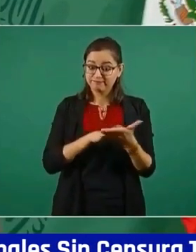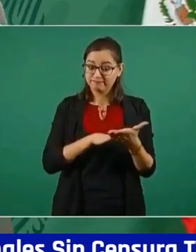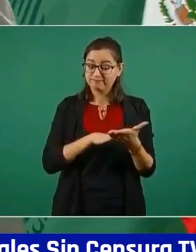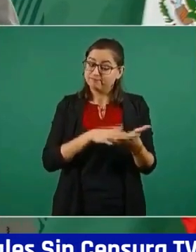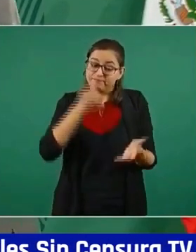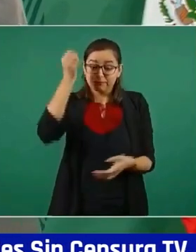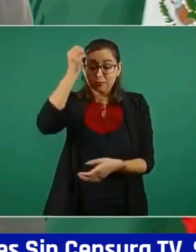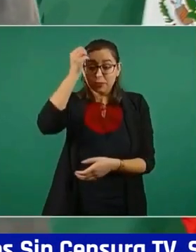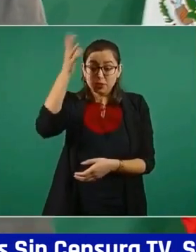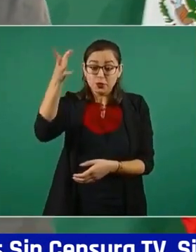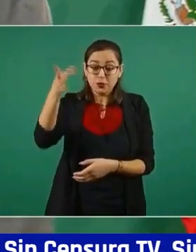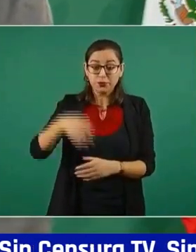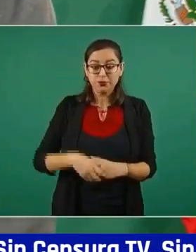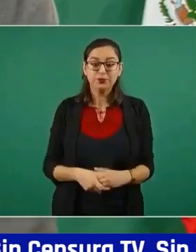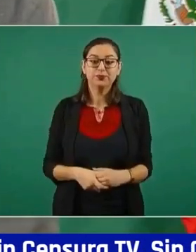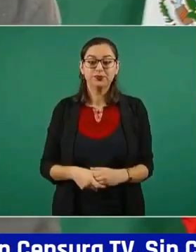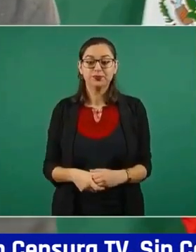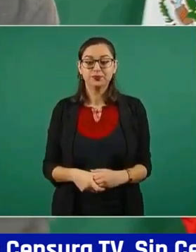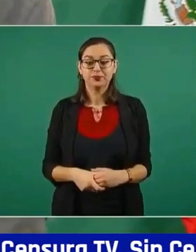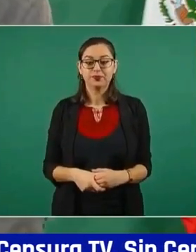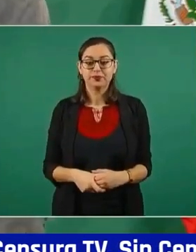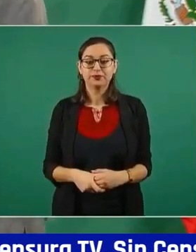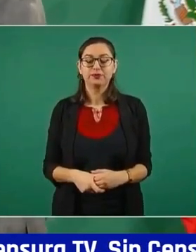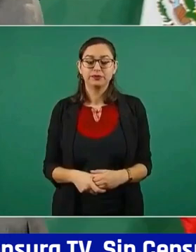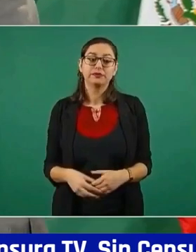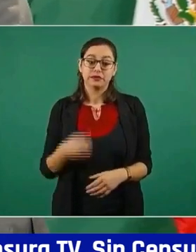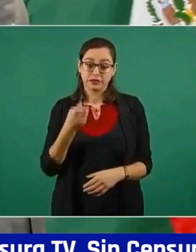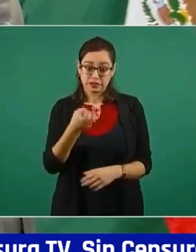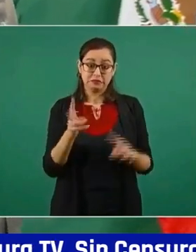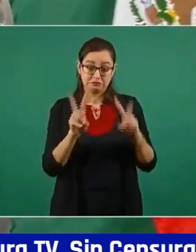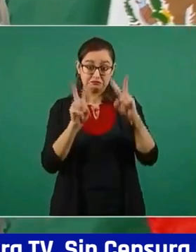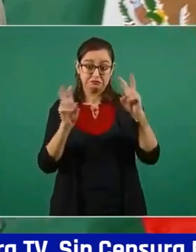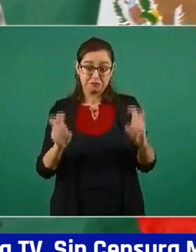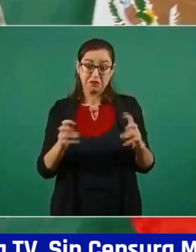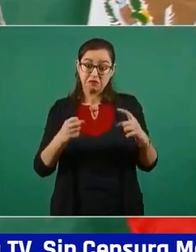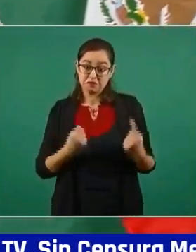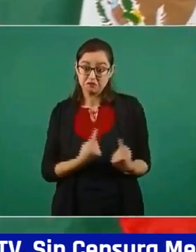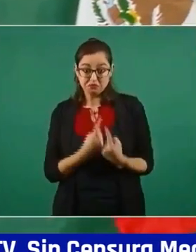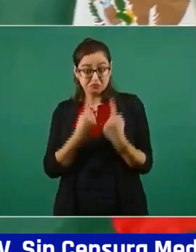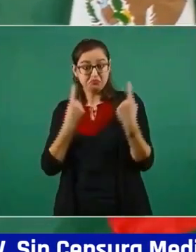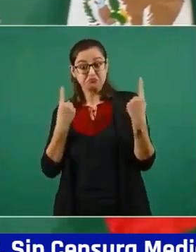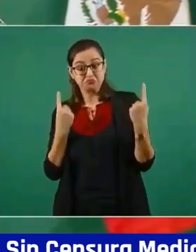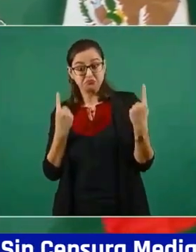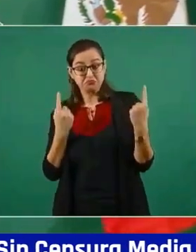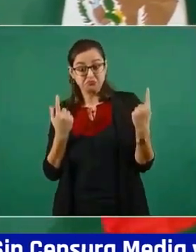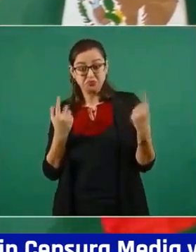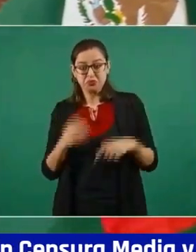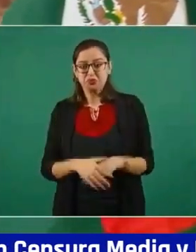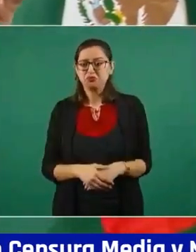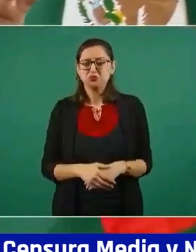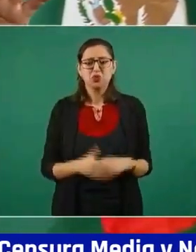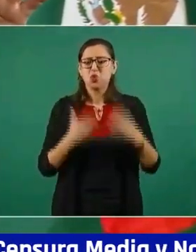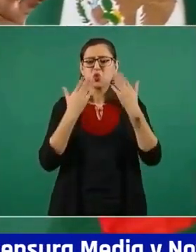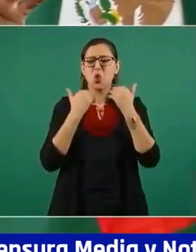Entonces, ese es un tema de discrepancia. No ha pasado a